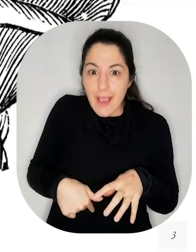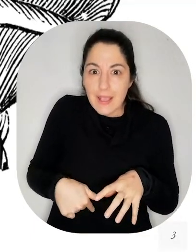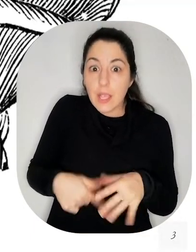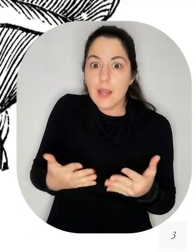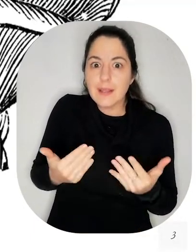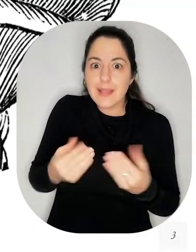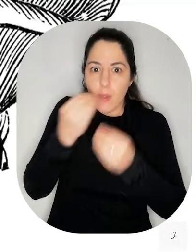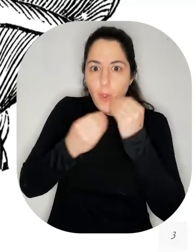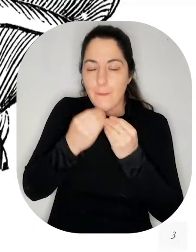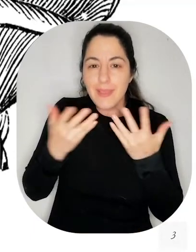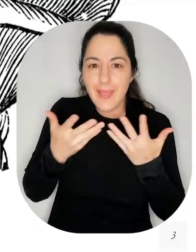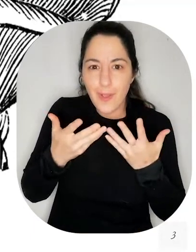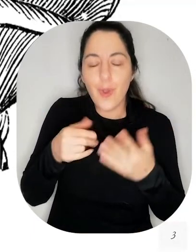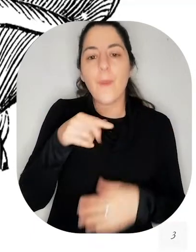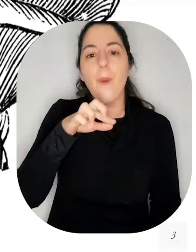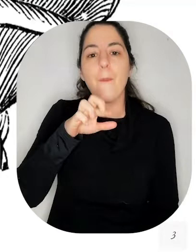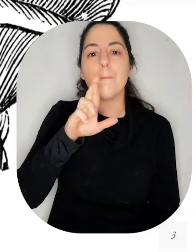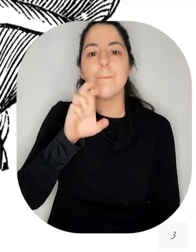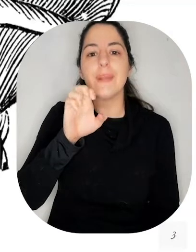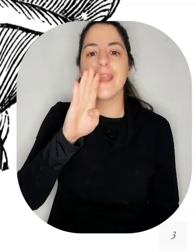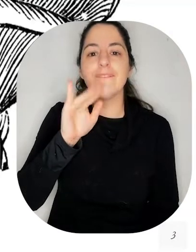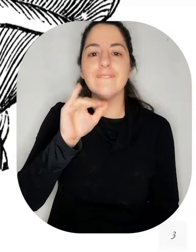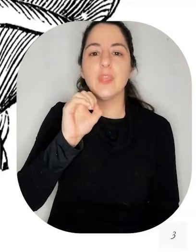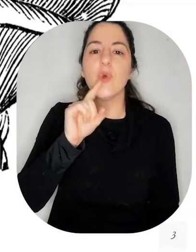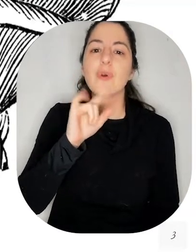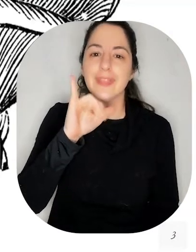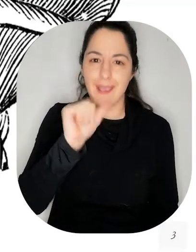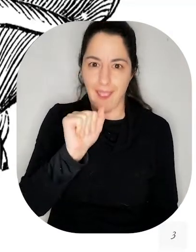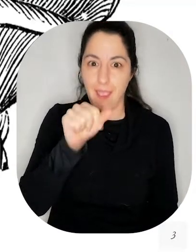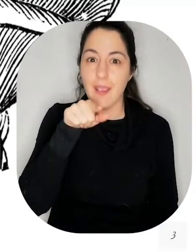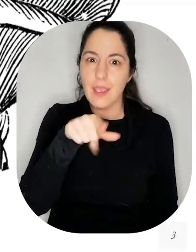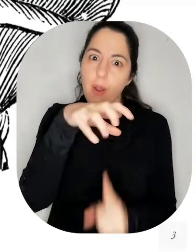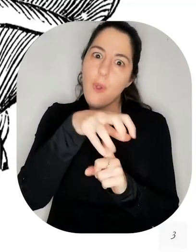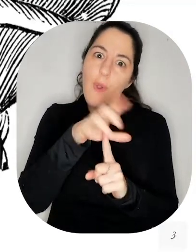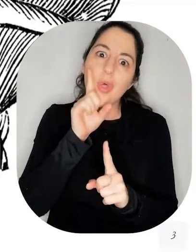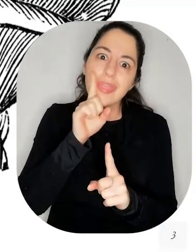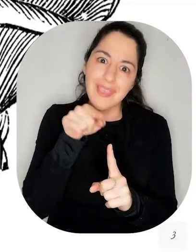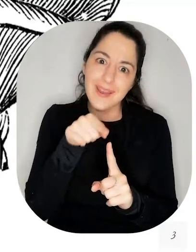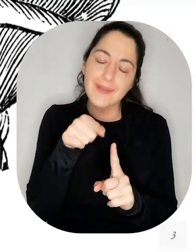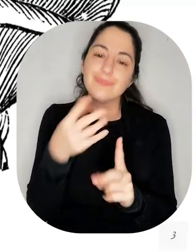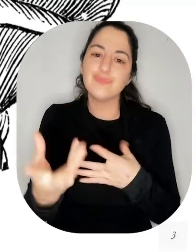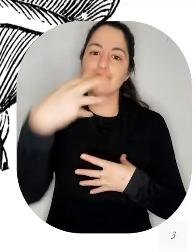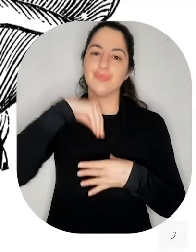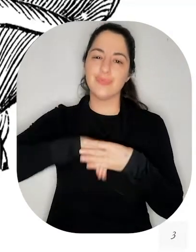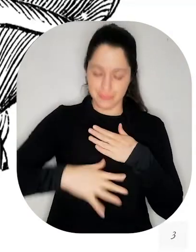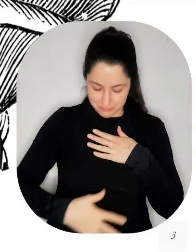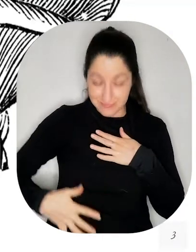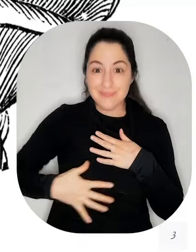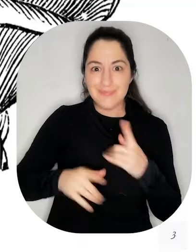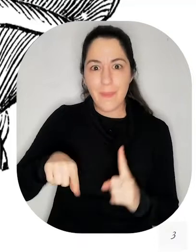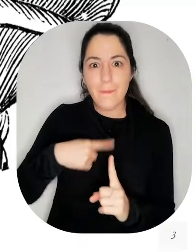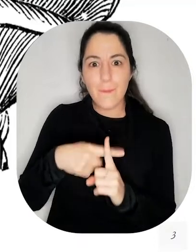manera de alimentarlos y mantenerlos saludables es consumir estas fibras prebióticas, y el hongostra tiene muchísimas.